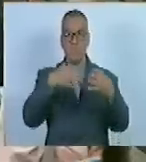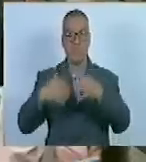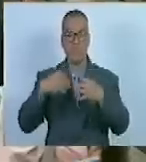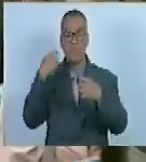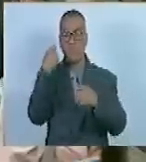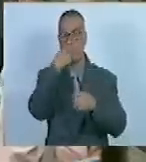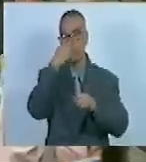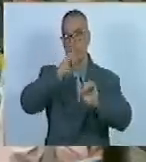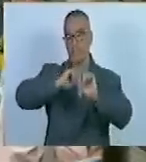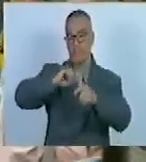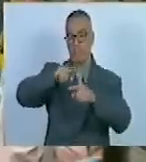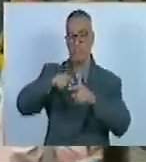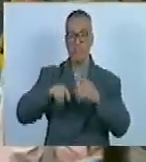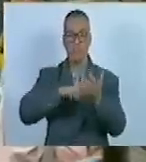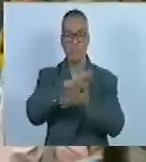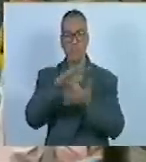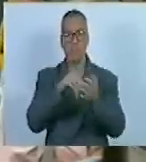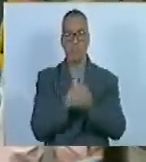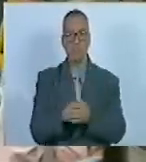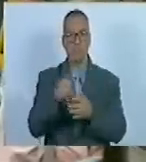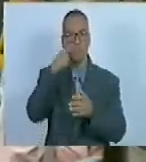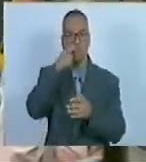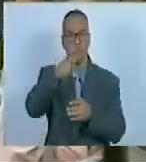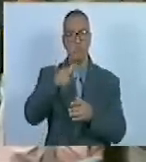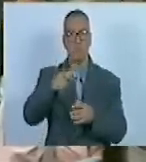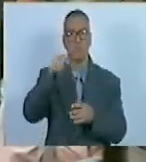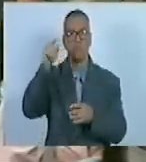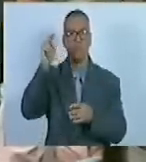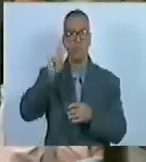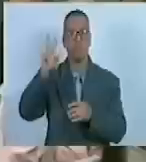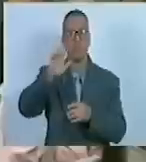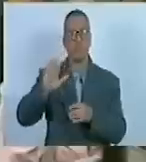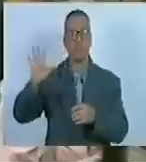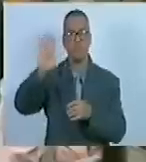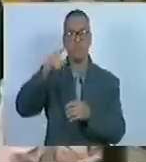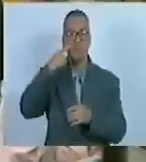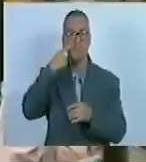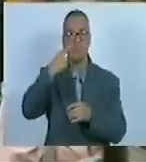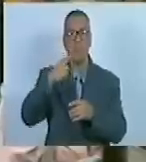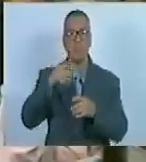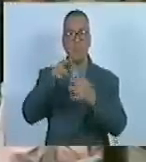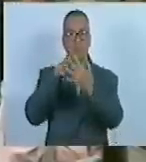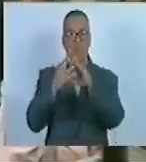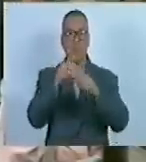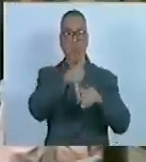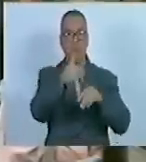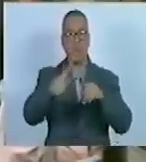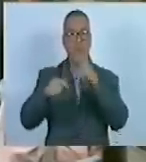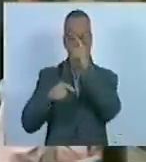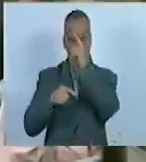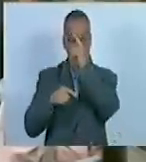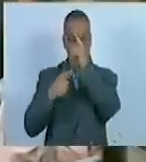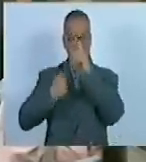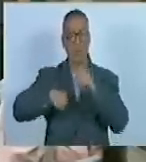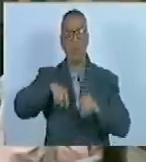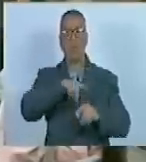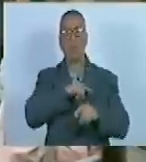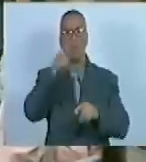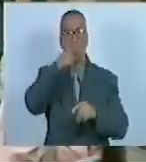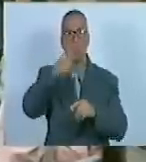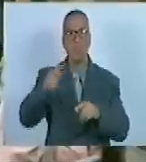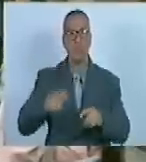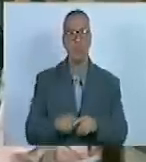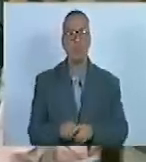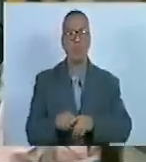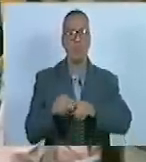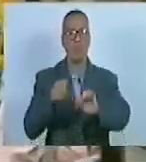fenómeno. Nosotros hemos, desde la patria venezolana, viendo comunidad a comunidad, cómo nuestro pueblo está